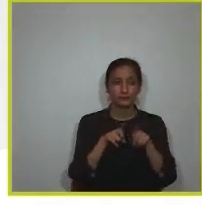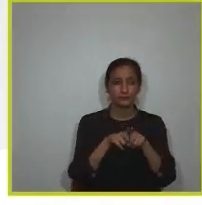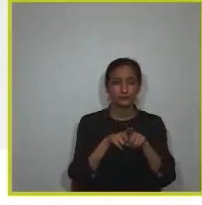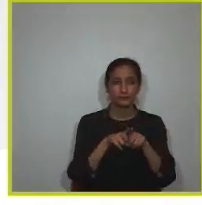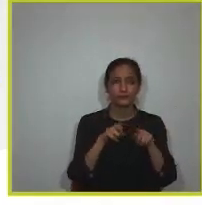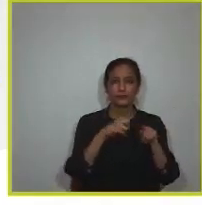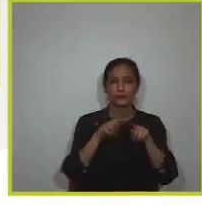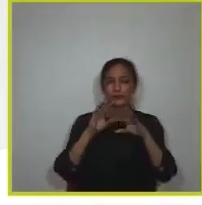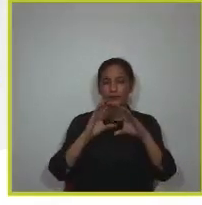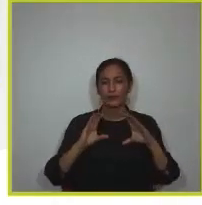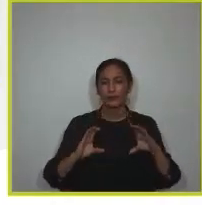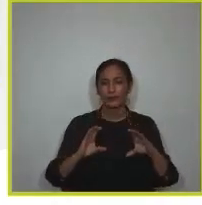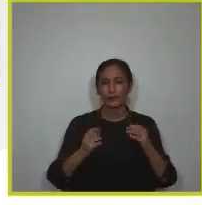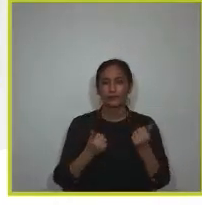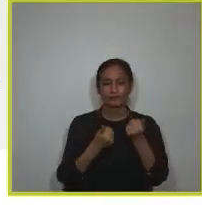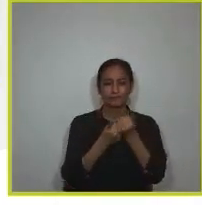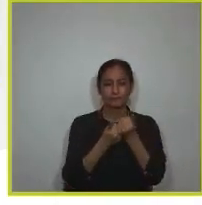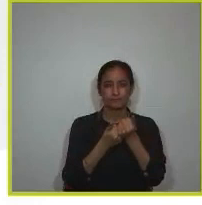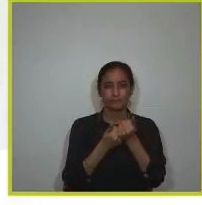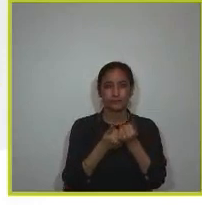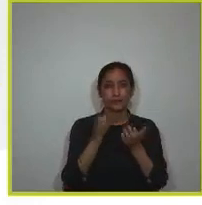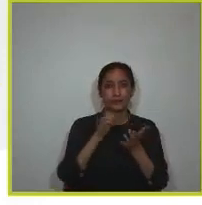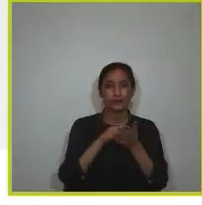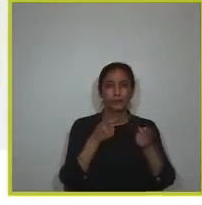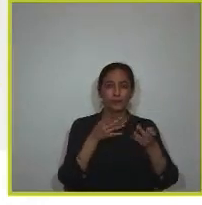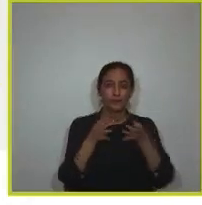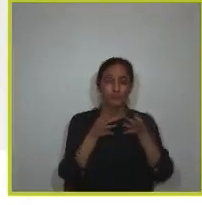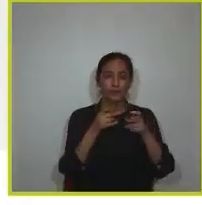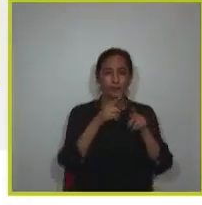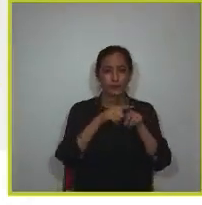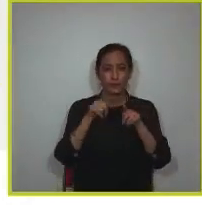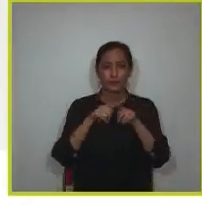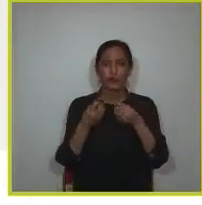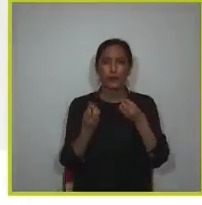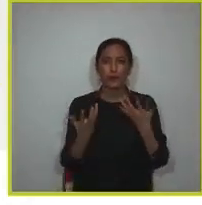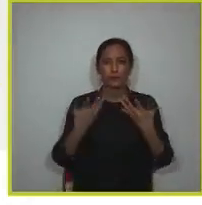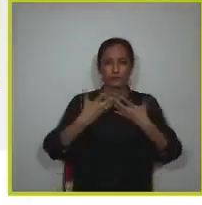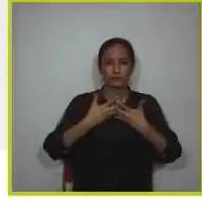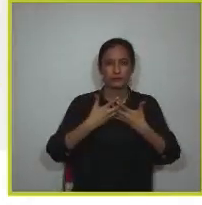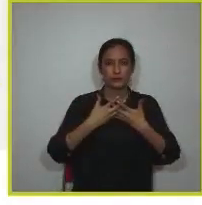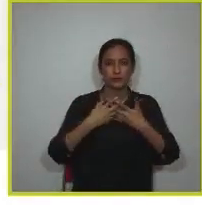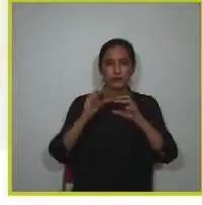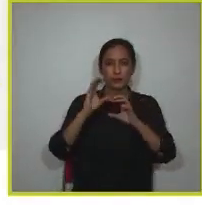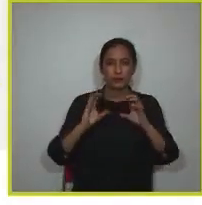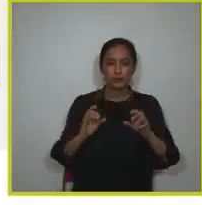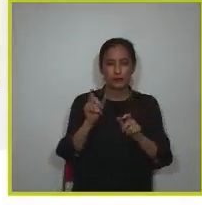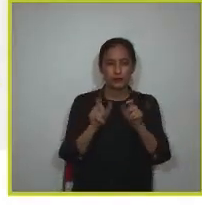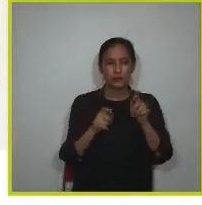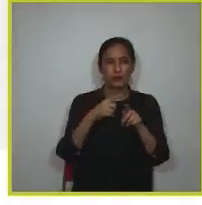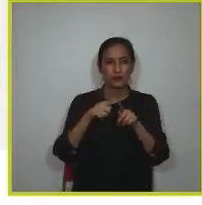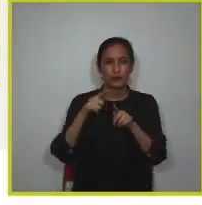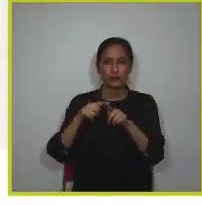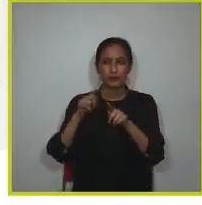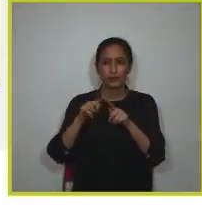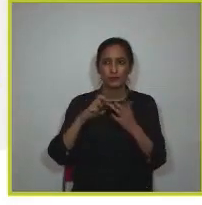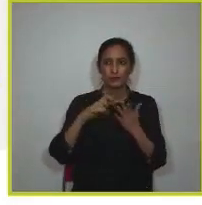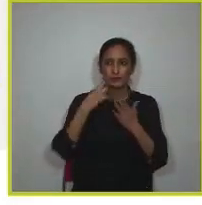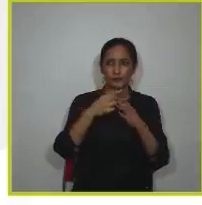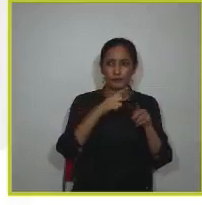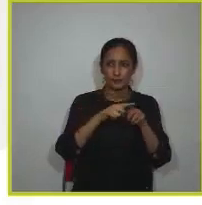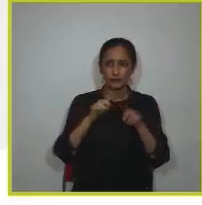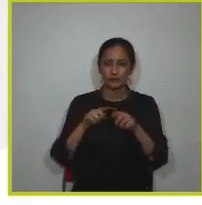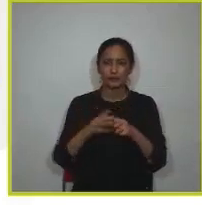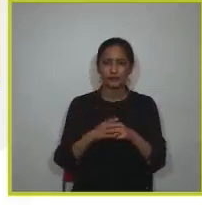del eje de ciudades sostenibles vamos a tratar acerca de cómo involucrar a la comunidad en proyectos científicos e Innovación